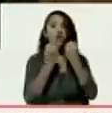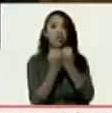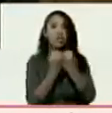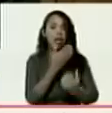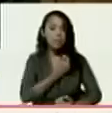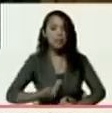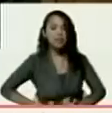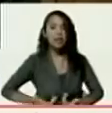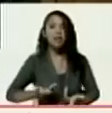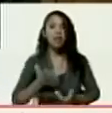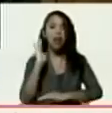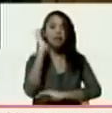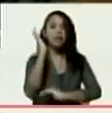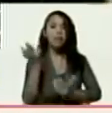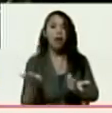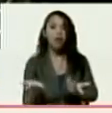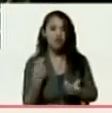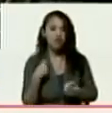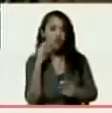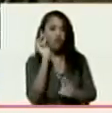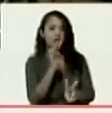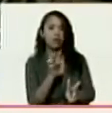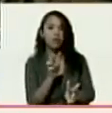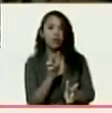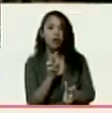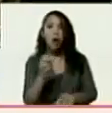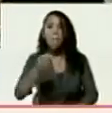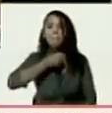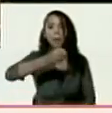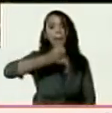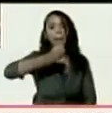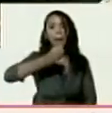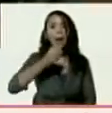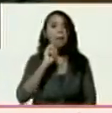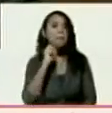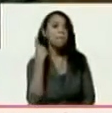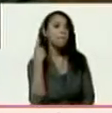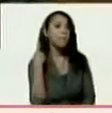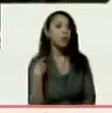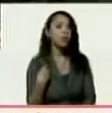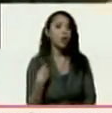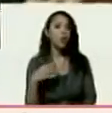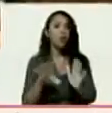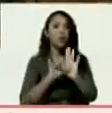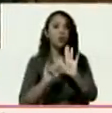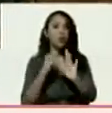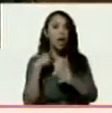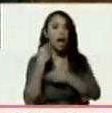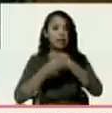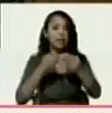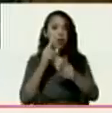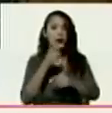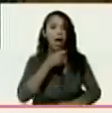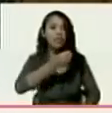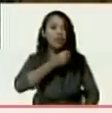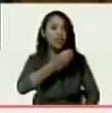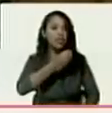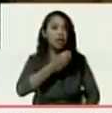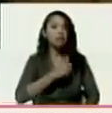Asamblea. Una periodista me dijo ahorita ahí, un periodista que es constituyente, que le acababa de hacer una entrevista.